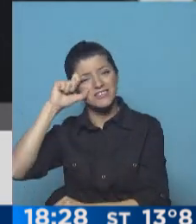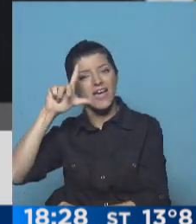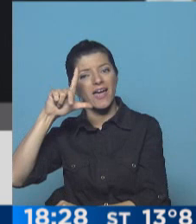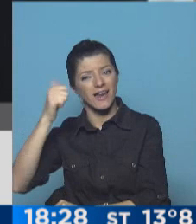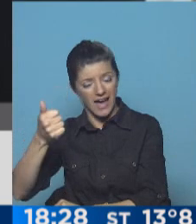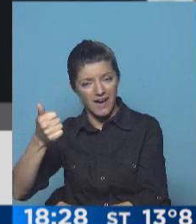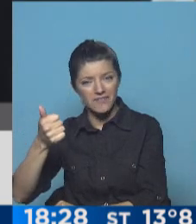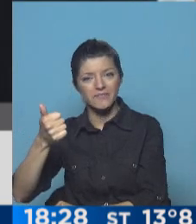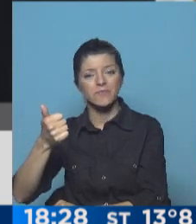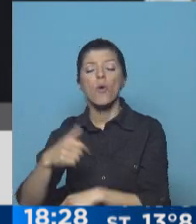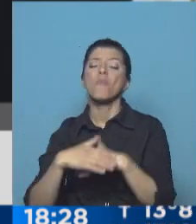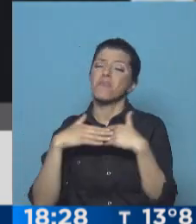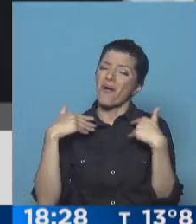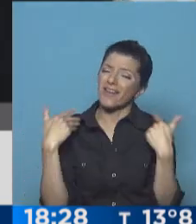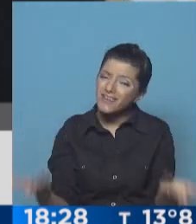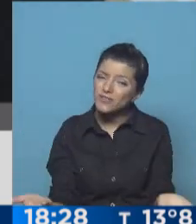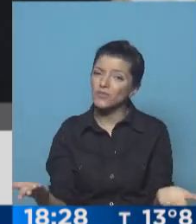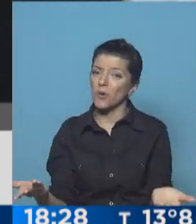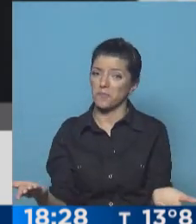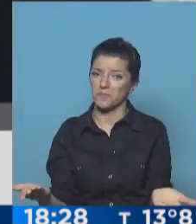Por eso, Presidenta,